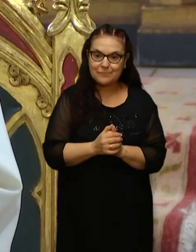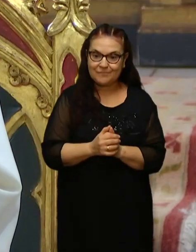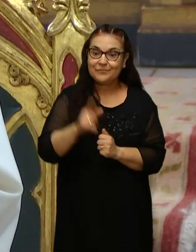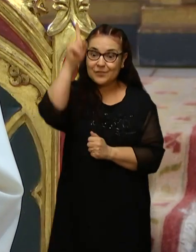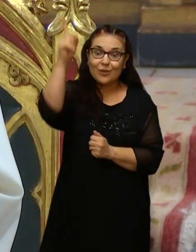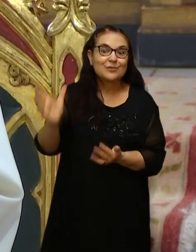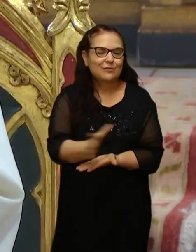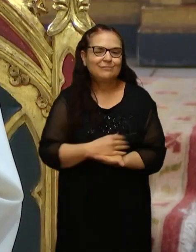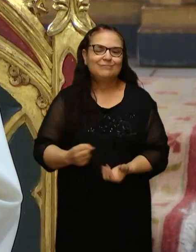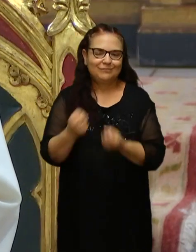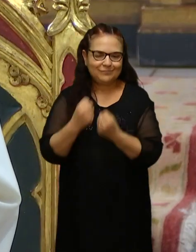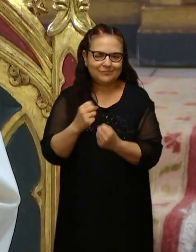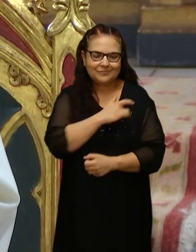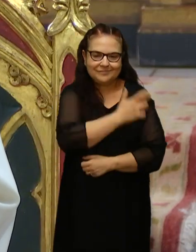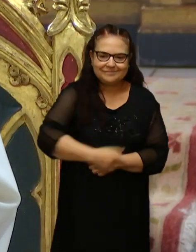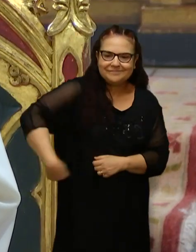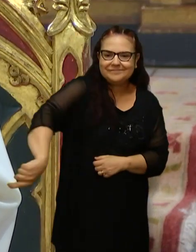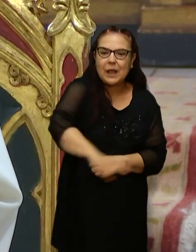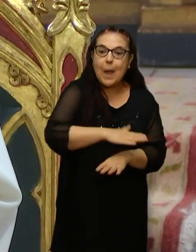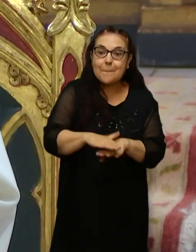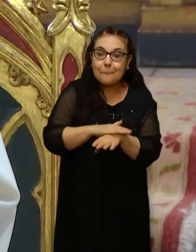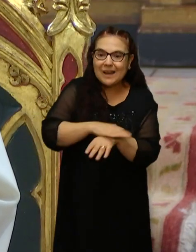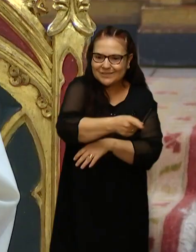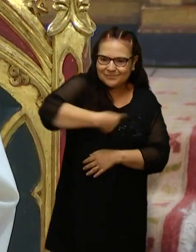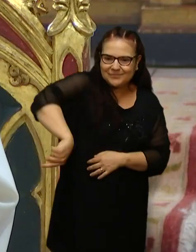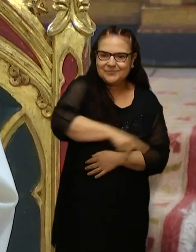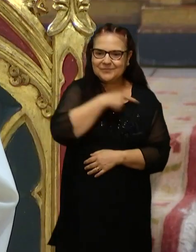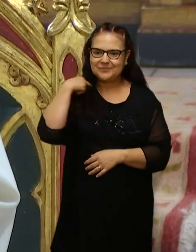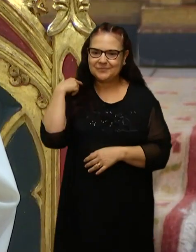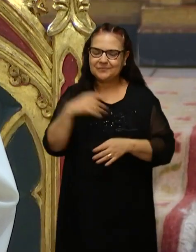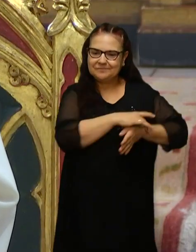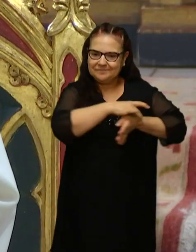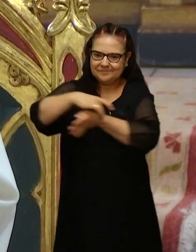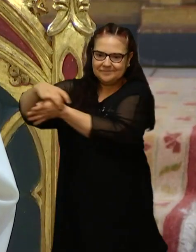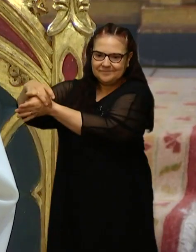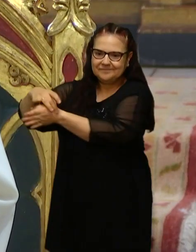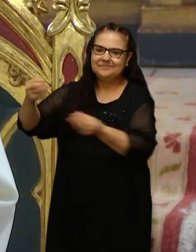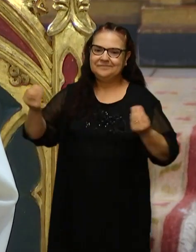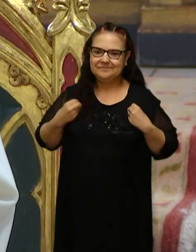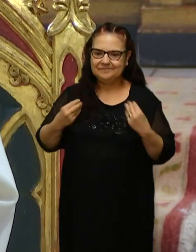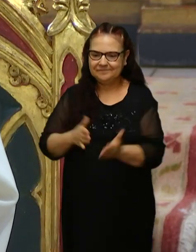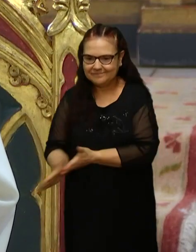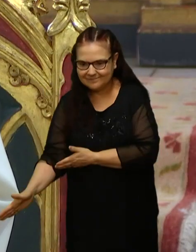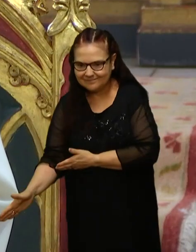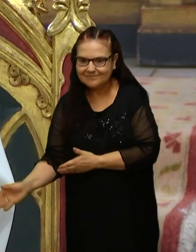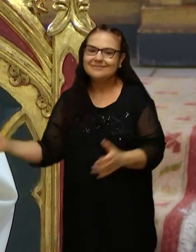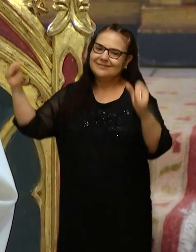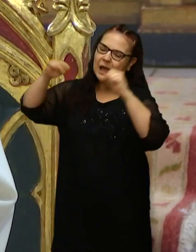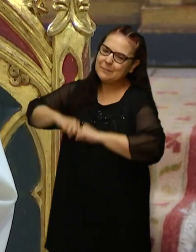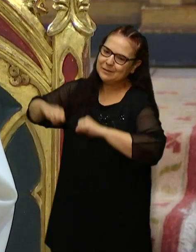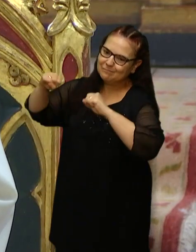Dios Todopoderoso tenga misericordia de nosotros, perdone nuestros pecados y nos lleve a la vida